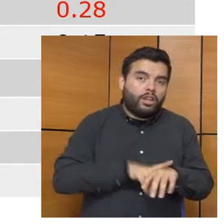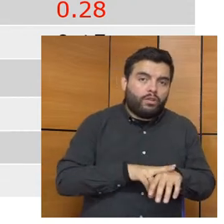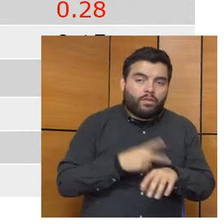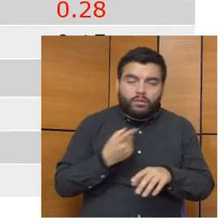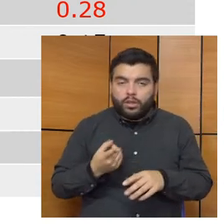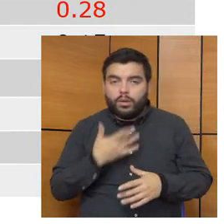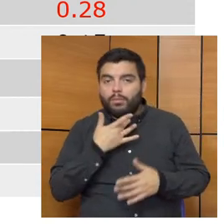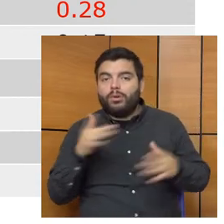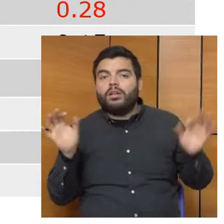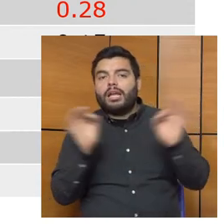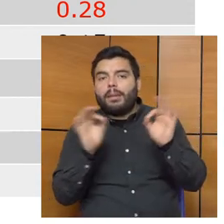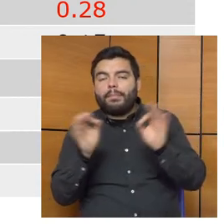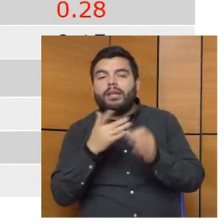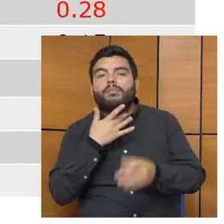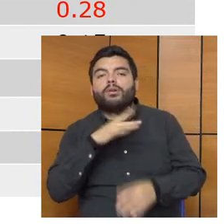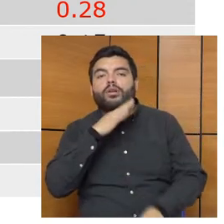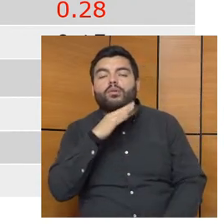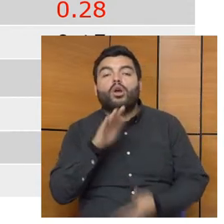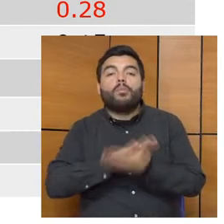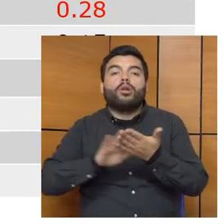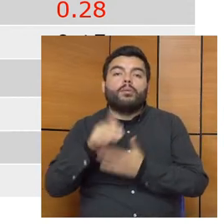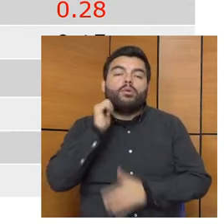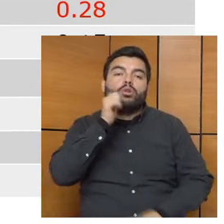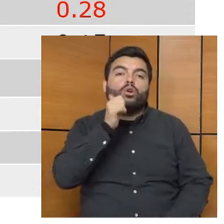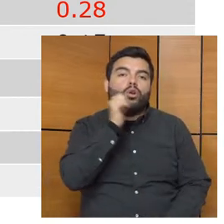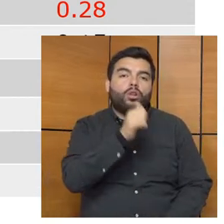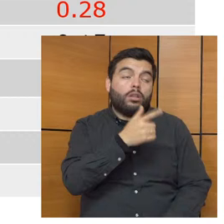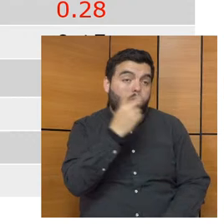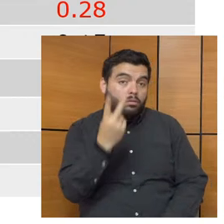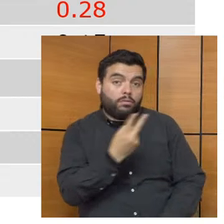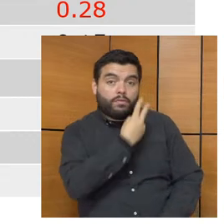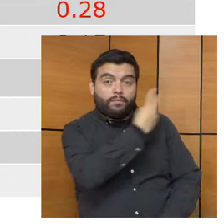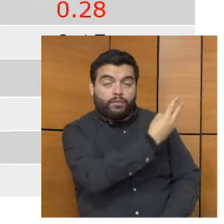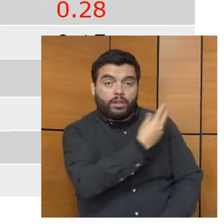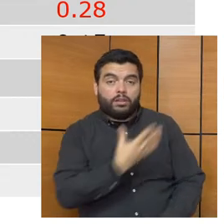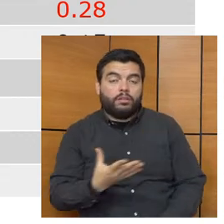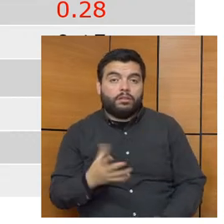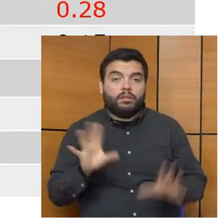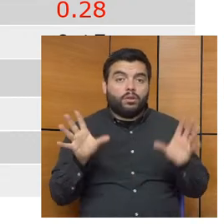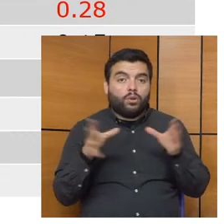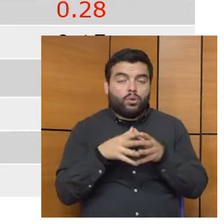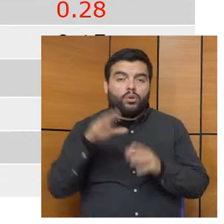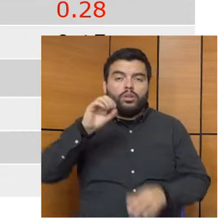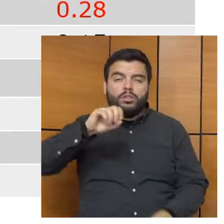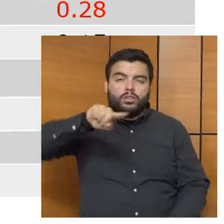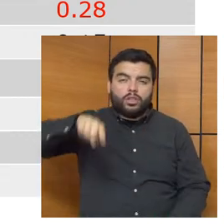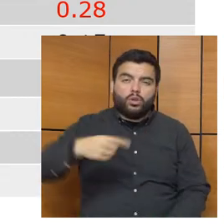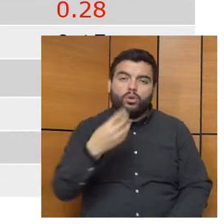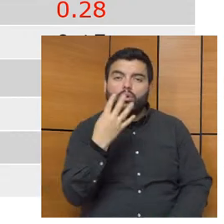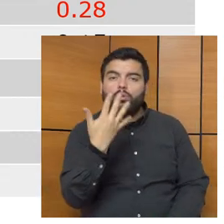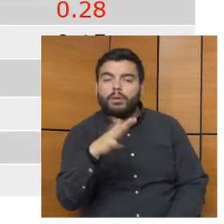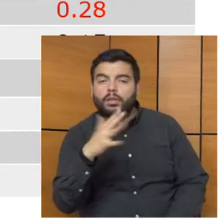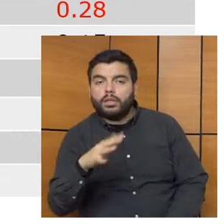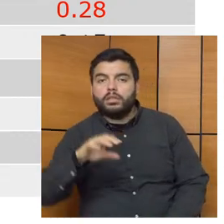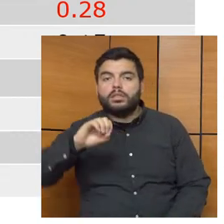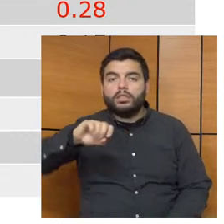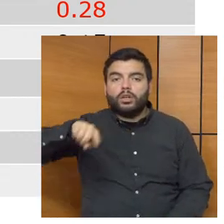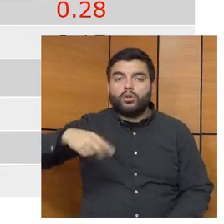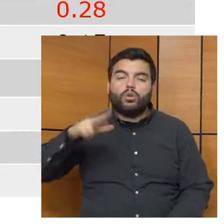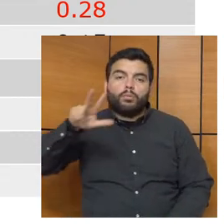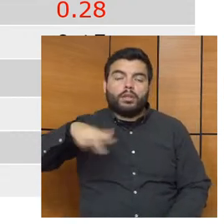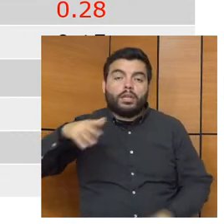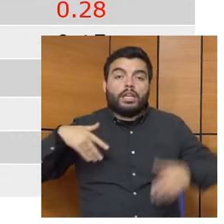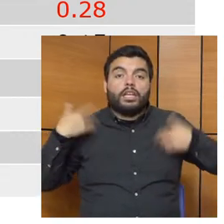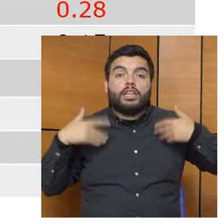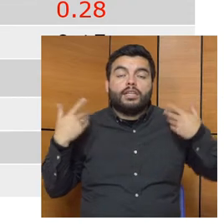qué ocupan. O el hábito, por ejemplo, ustedes pueden ver que hay diferencias claras en 0.15, 0.18, en el caso de la intención, pero cuando